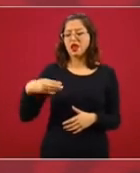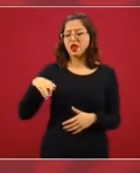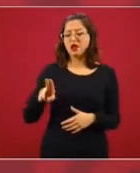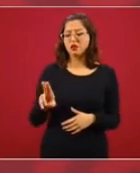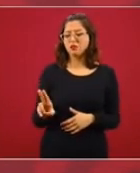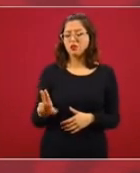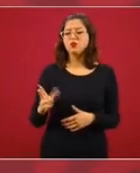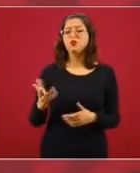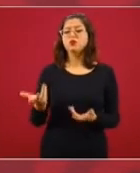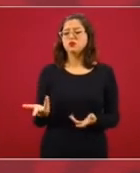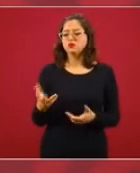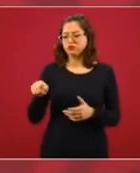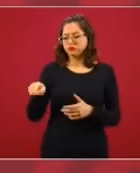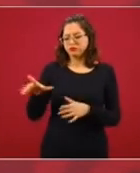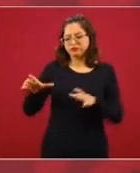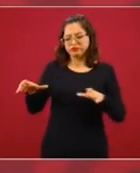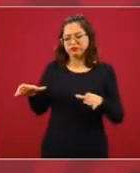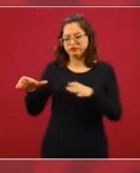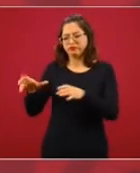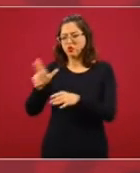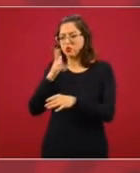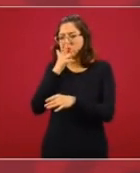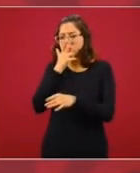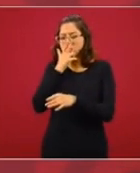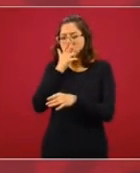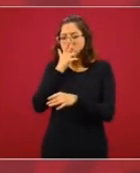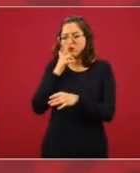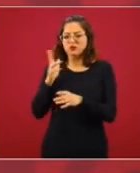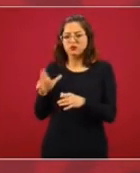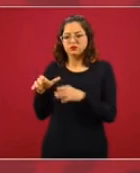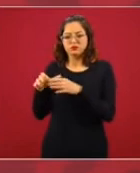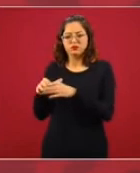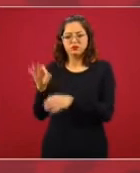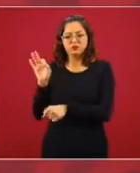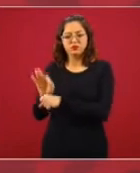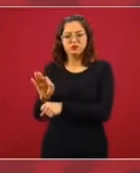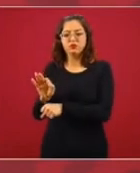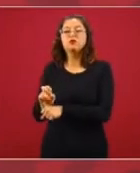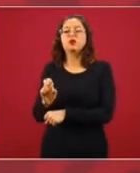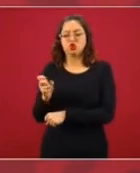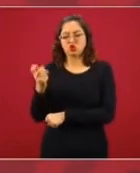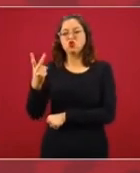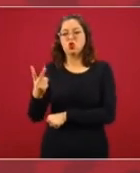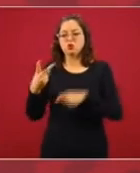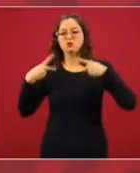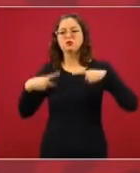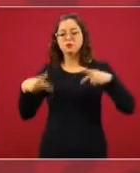en la zona de reserva, solo 2 personas